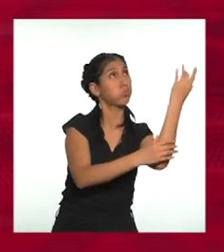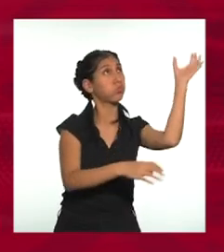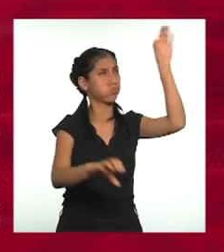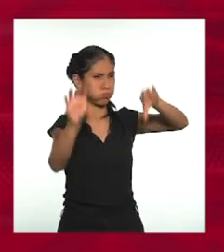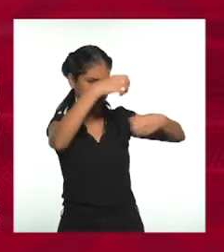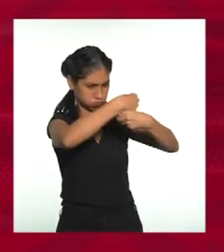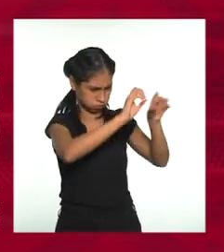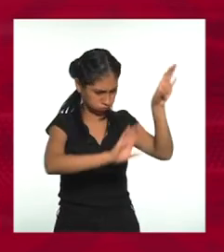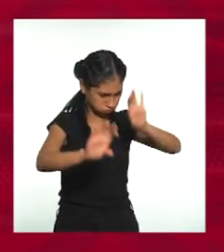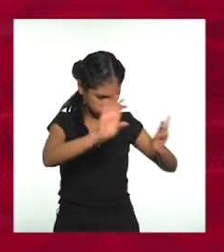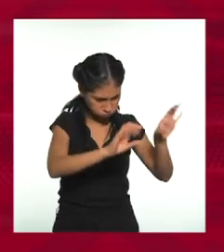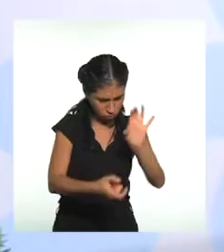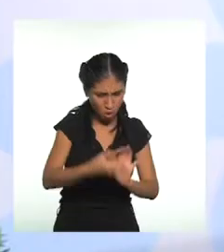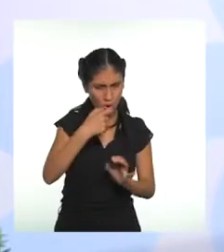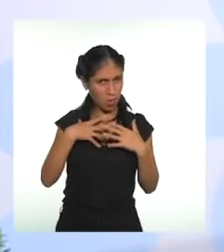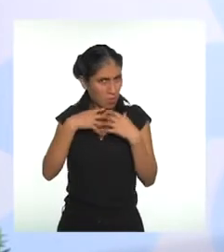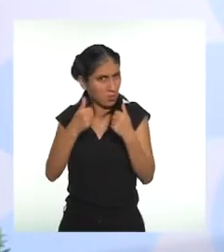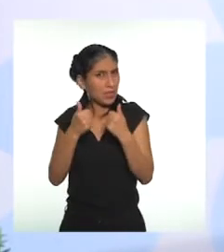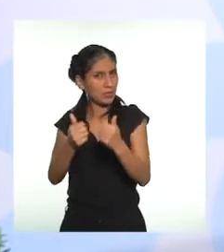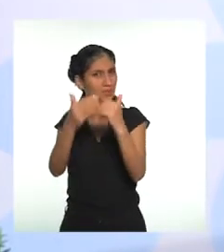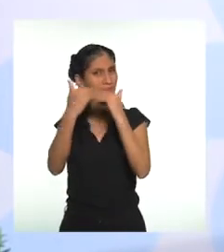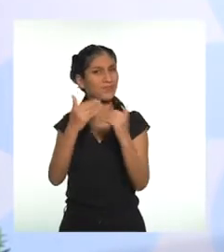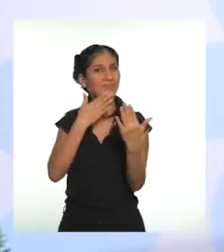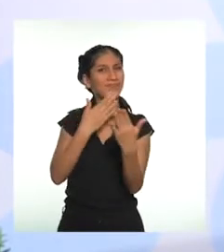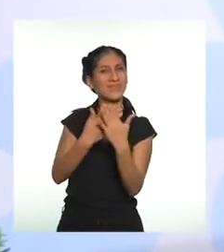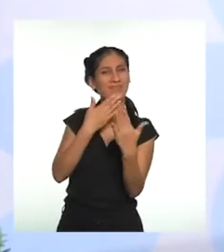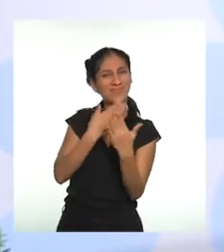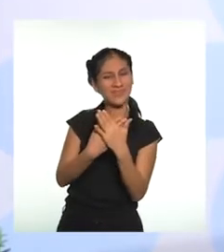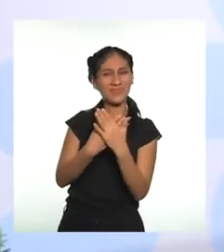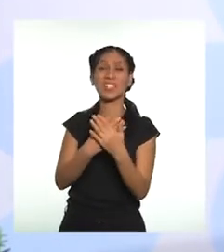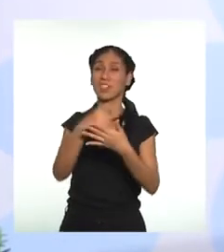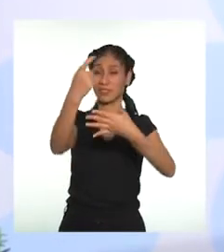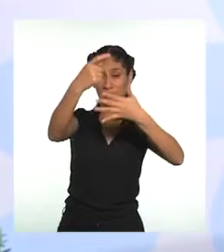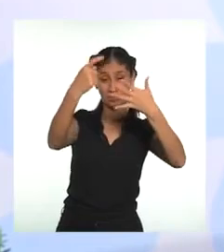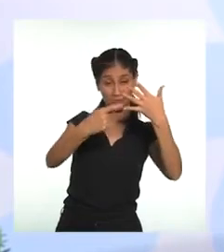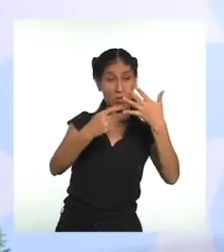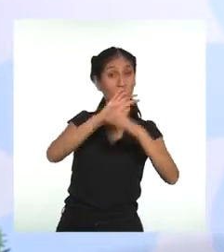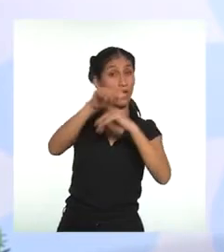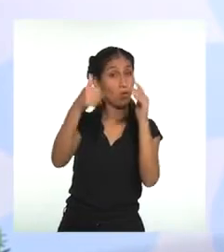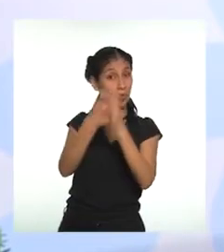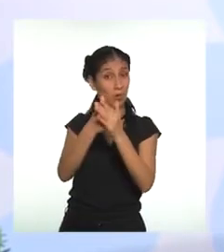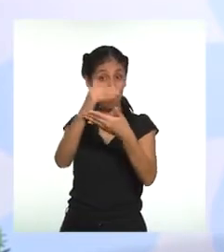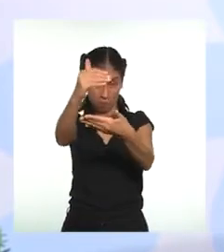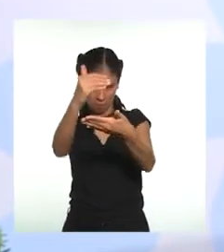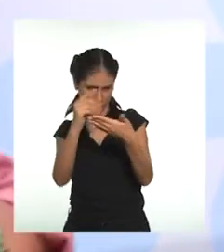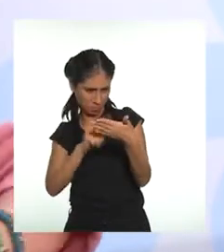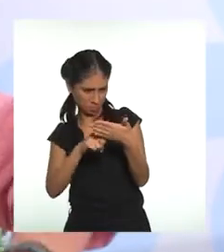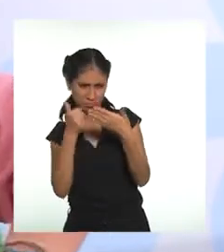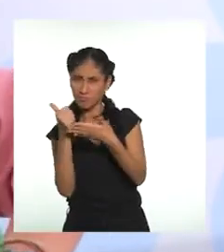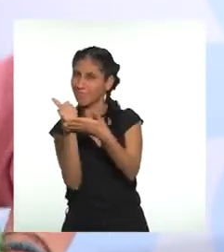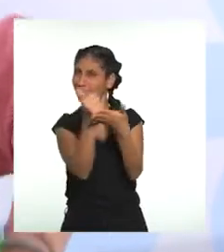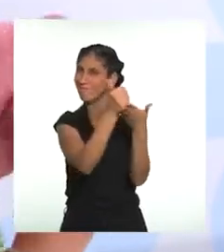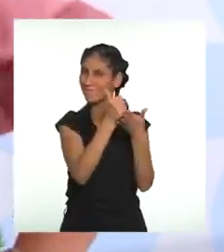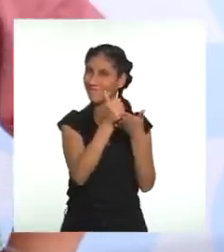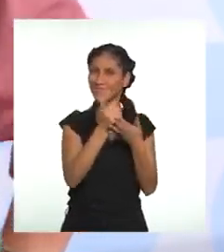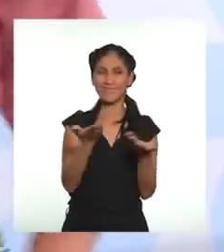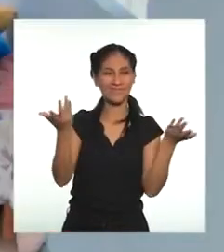y animales. Gracias, Googleana. Han sido de mucha utilidad todos los datos que nos has